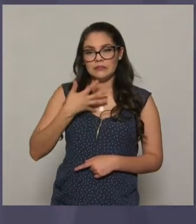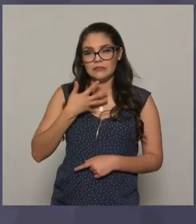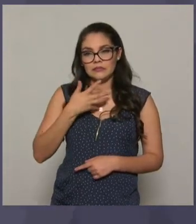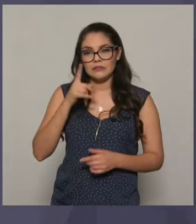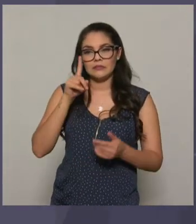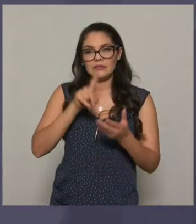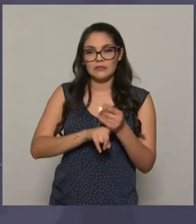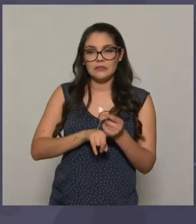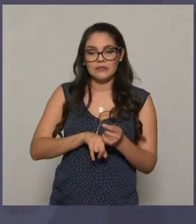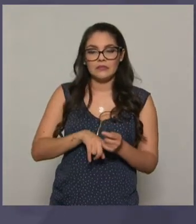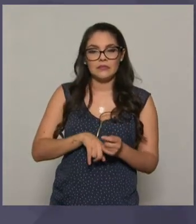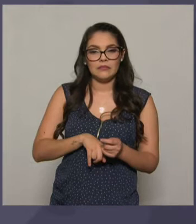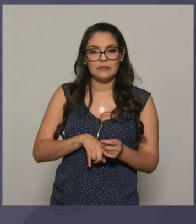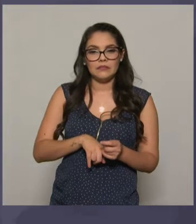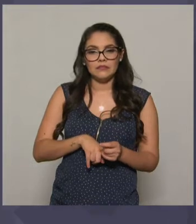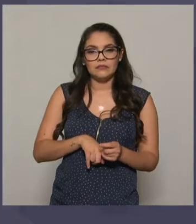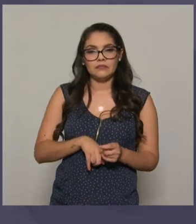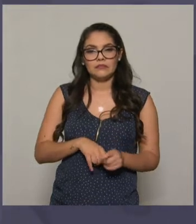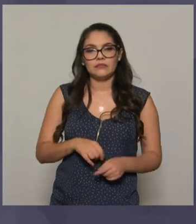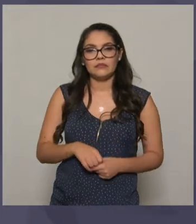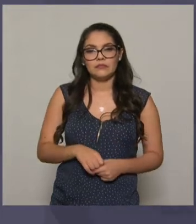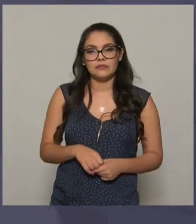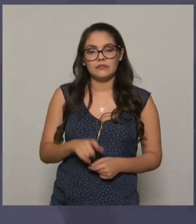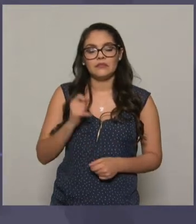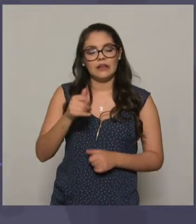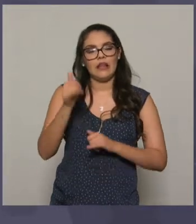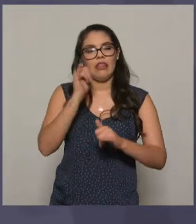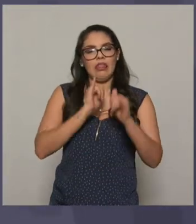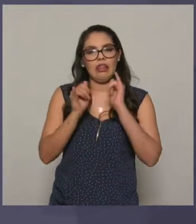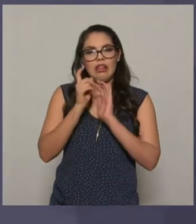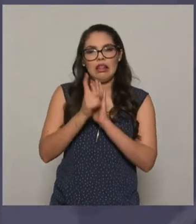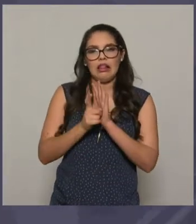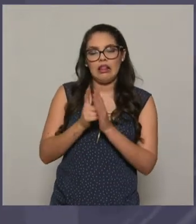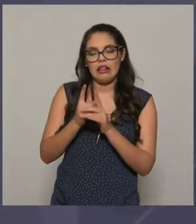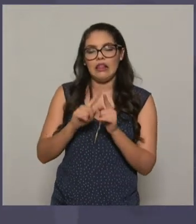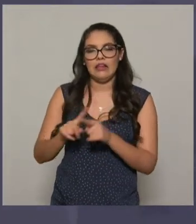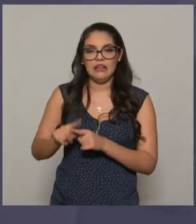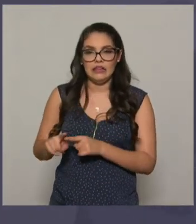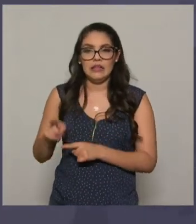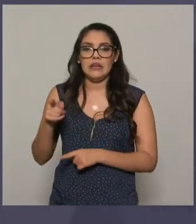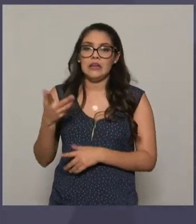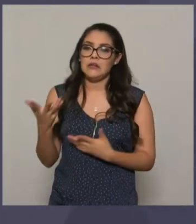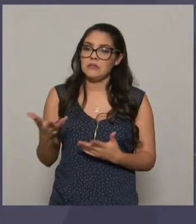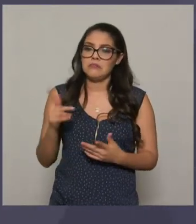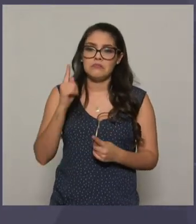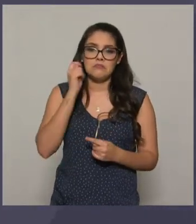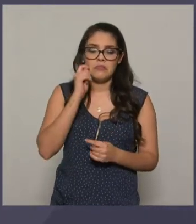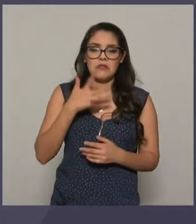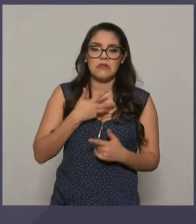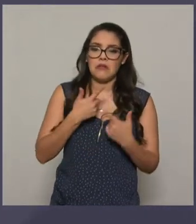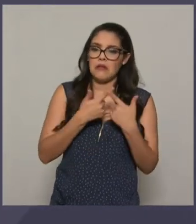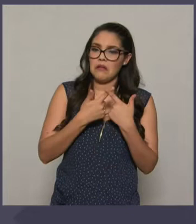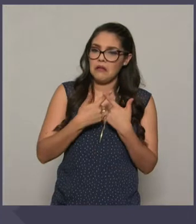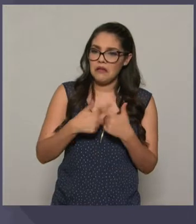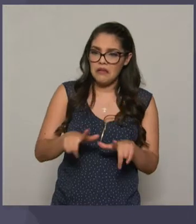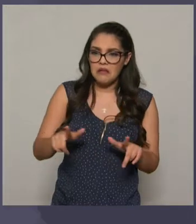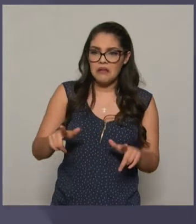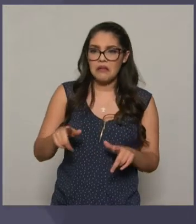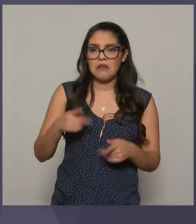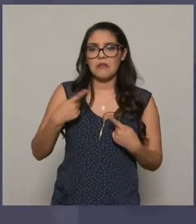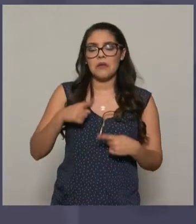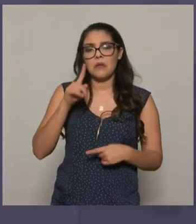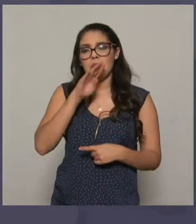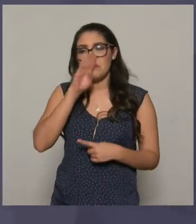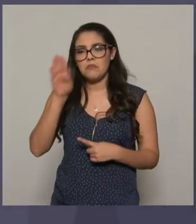influjos del estado de alcoholismo, ¿no? Y aún así, bueno, salió libre, una persona